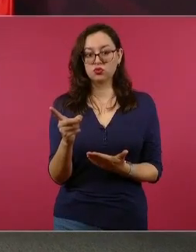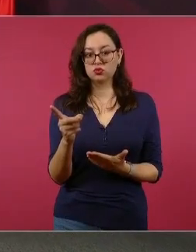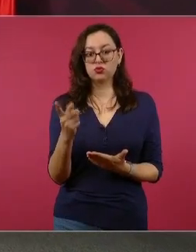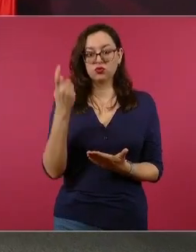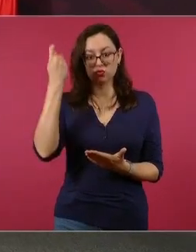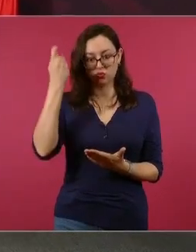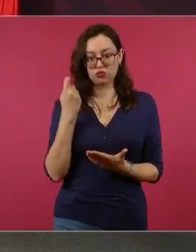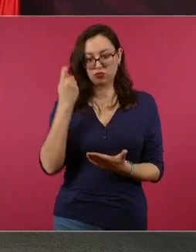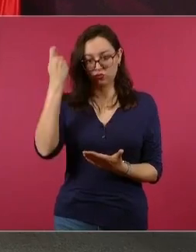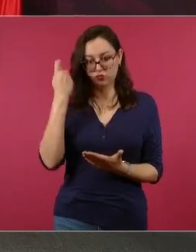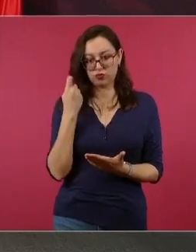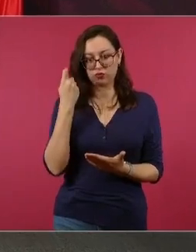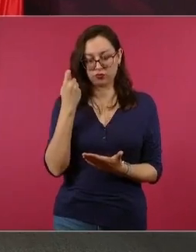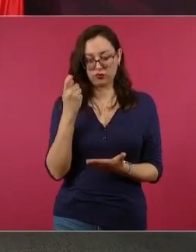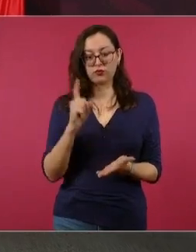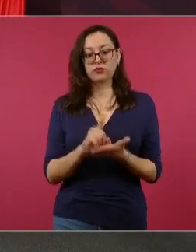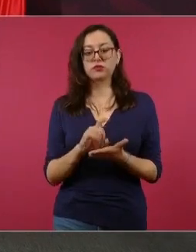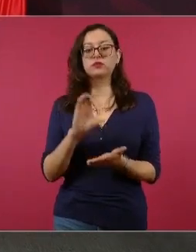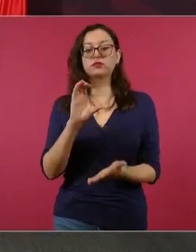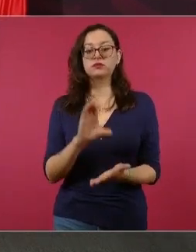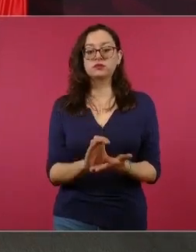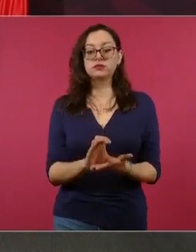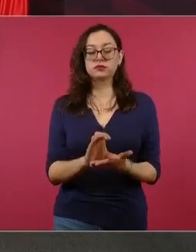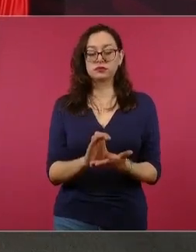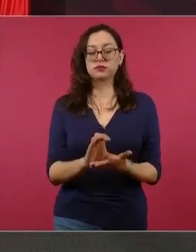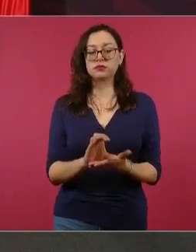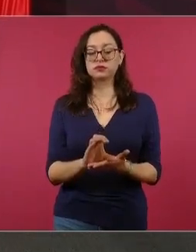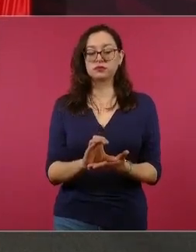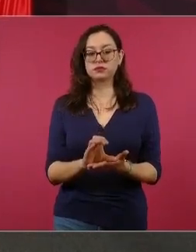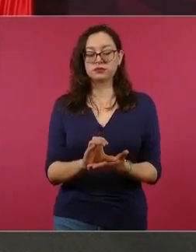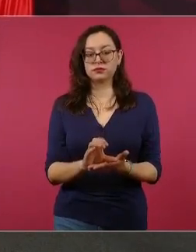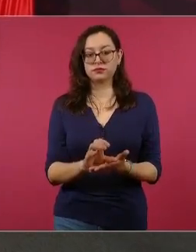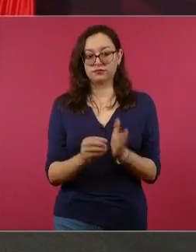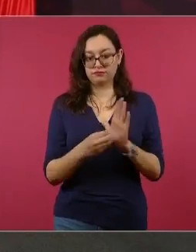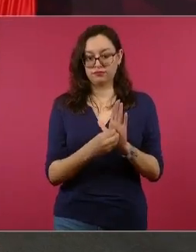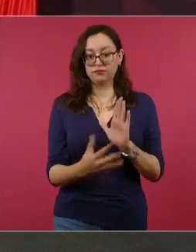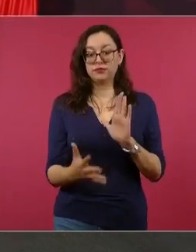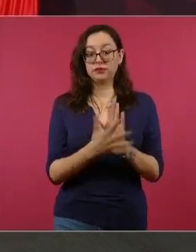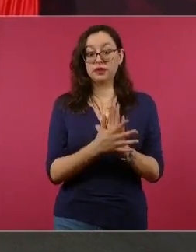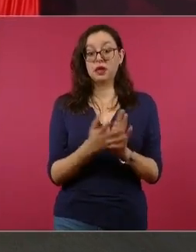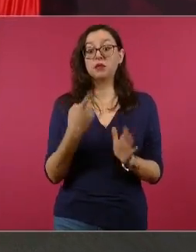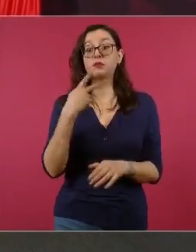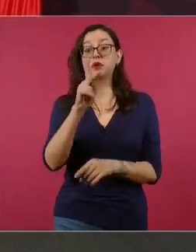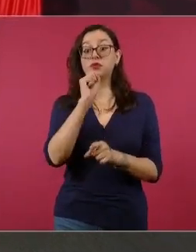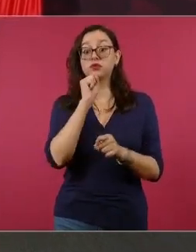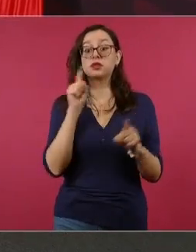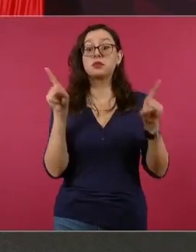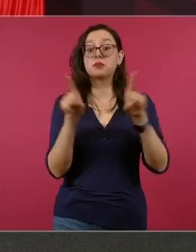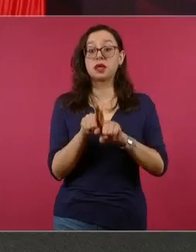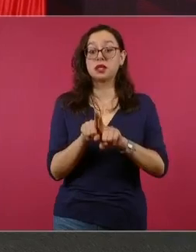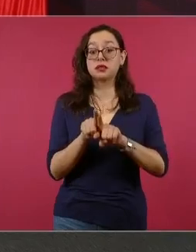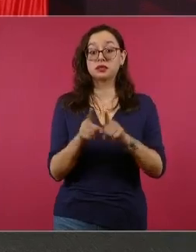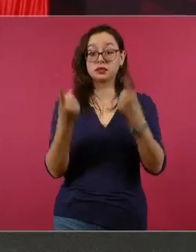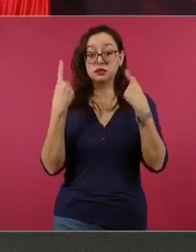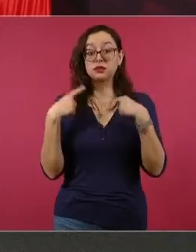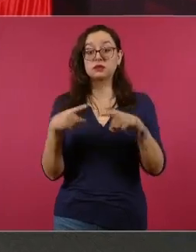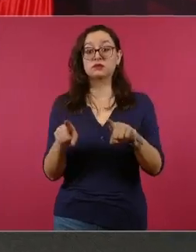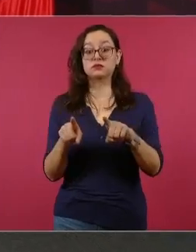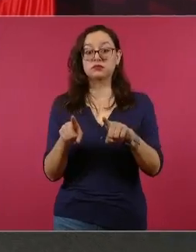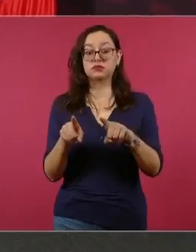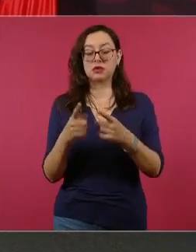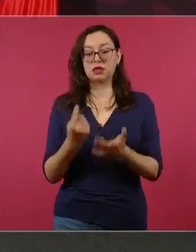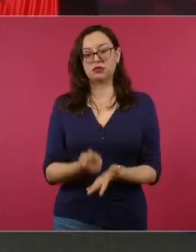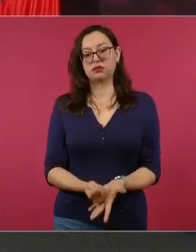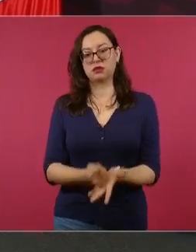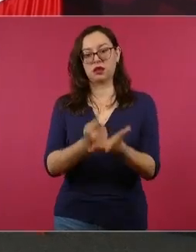la pensión para discapacitados, sino también se garantice el derecho a